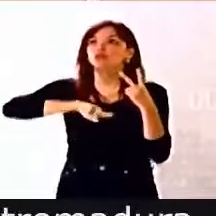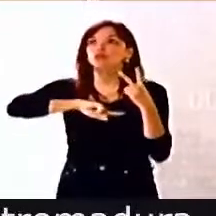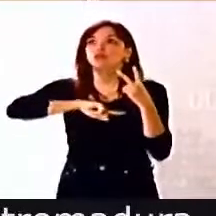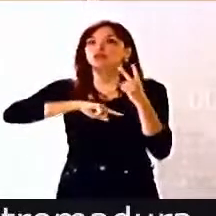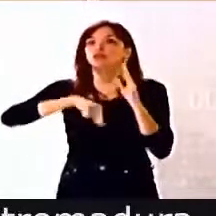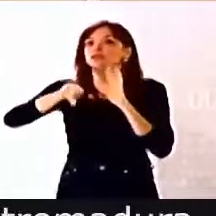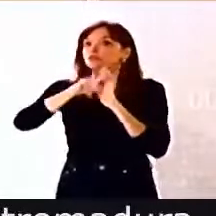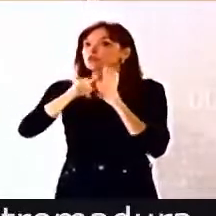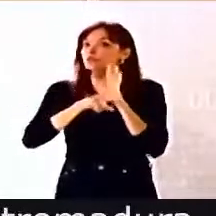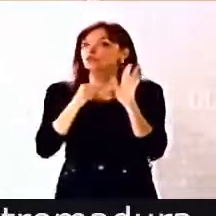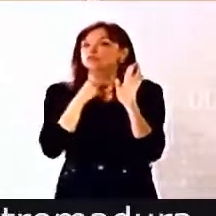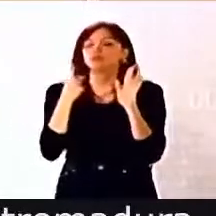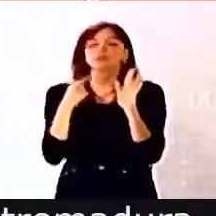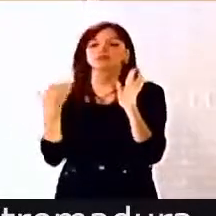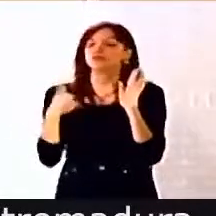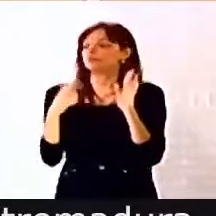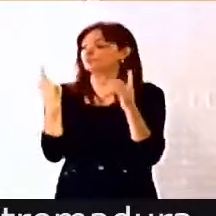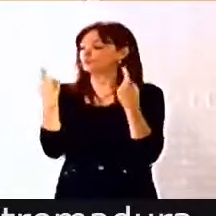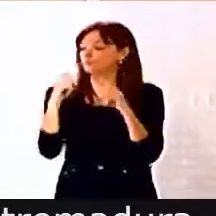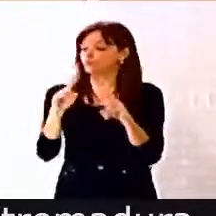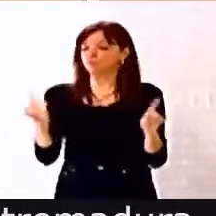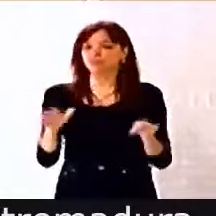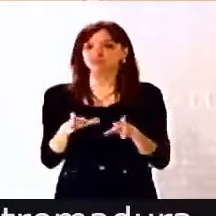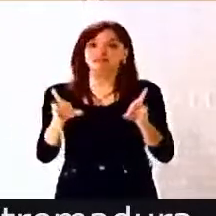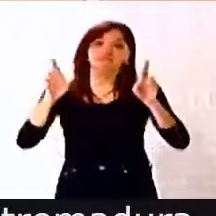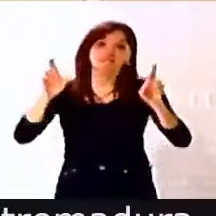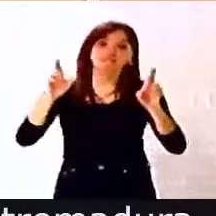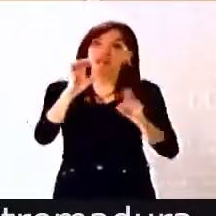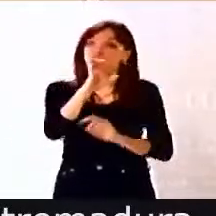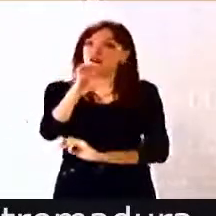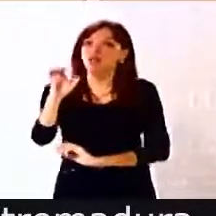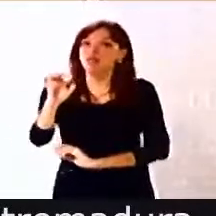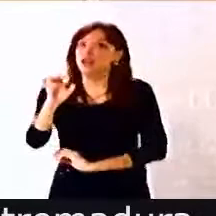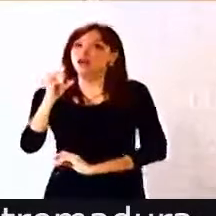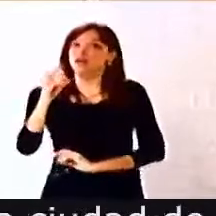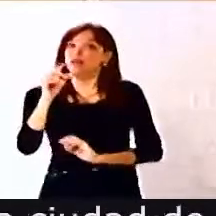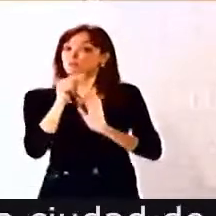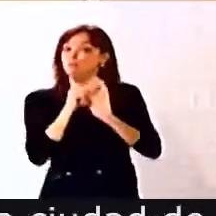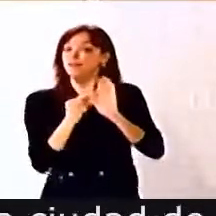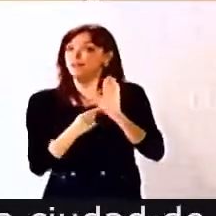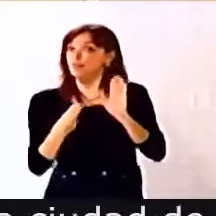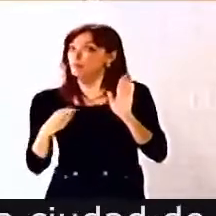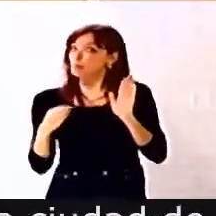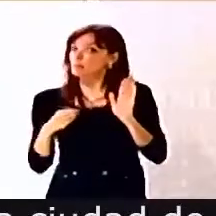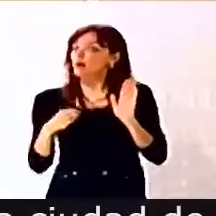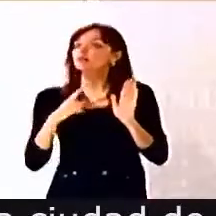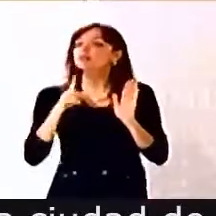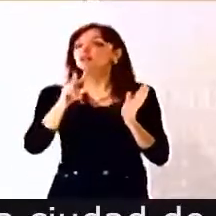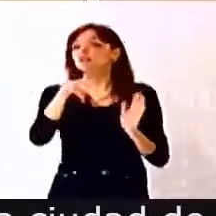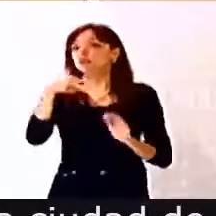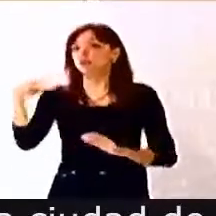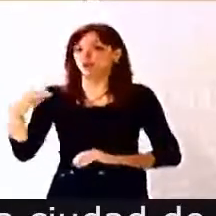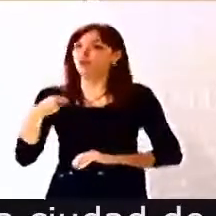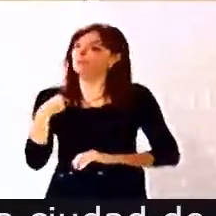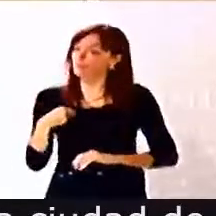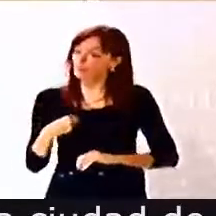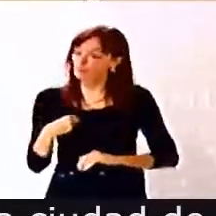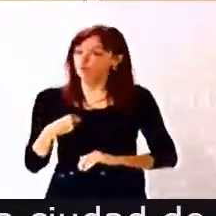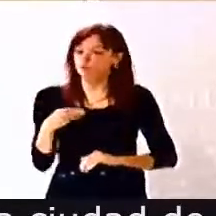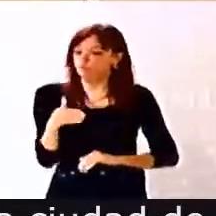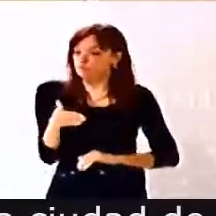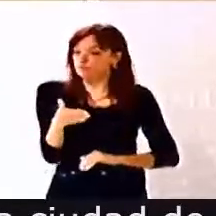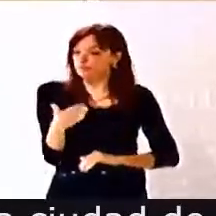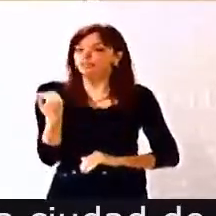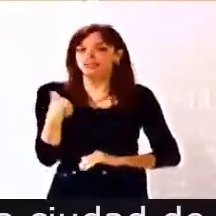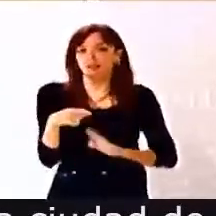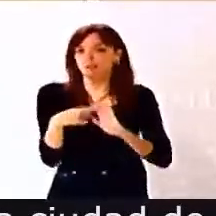medidas en la ciudad de Badajoz. Esperemos que en Cáceres surtan el mismo efecto y que también cuanto antes las